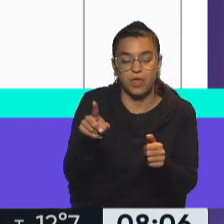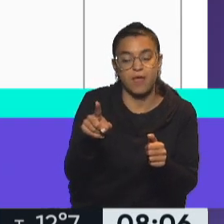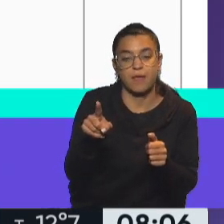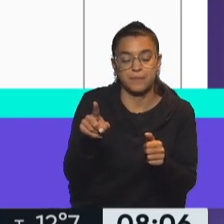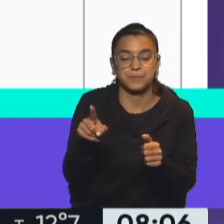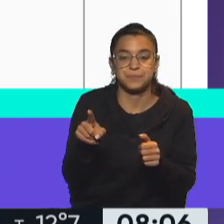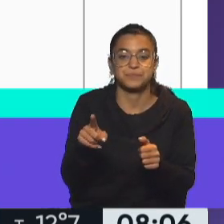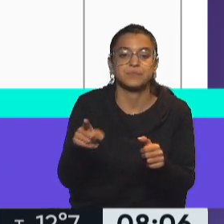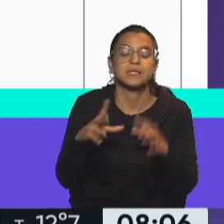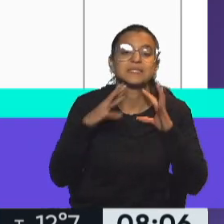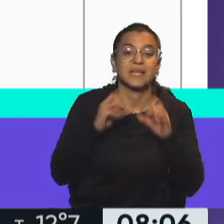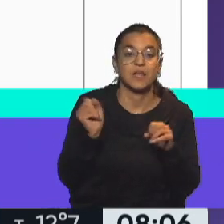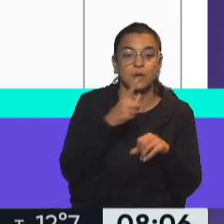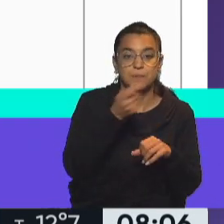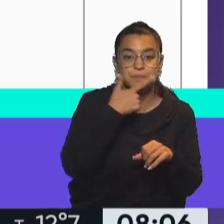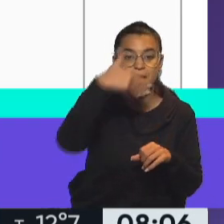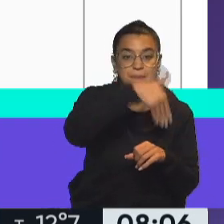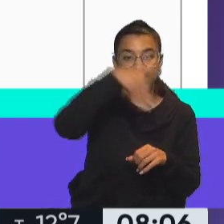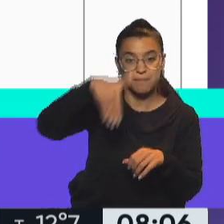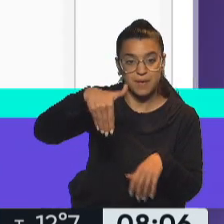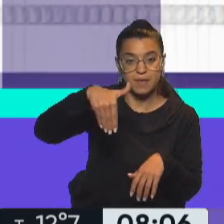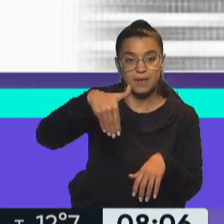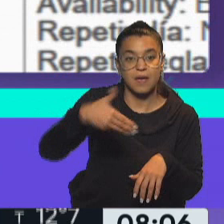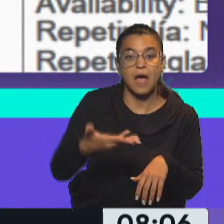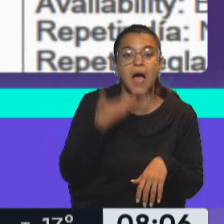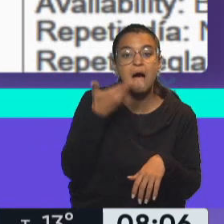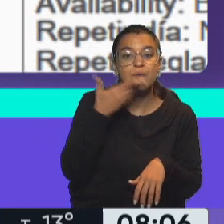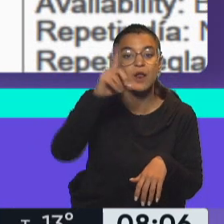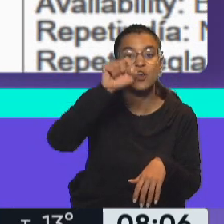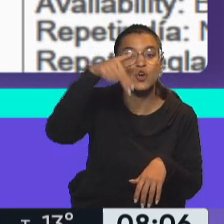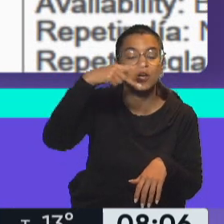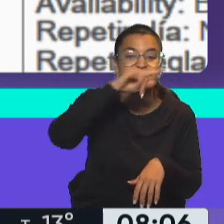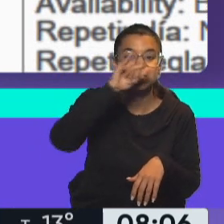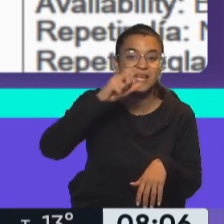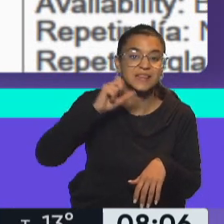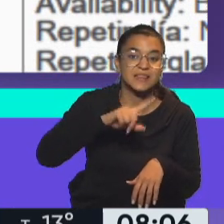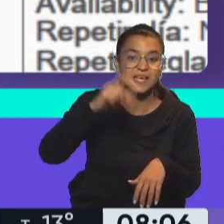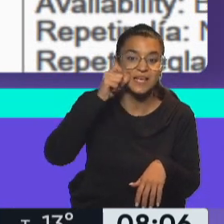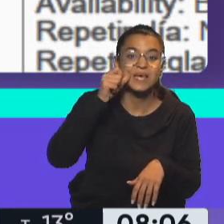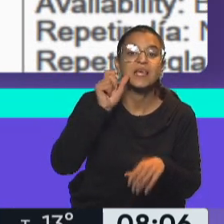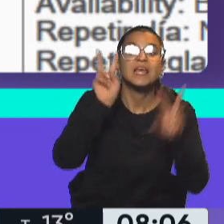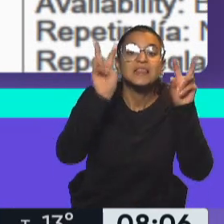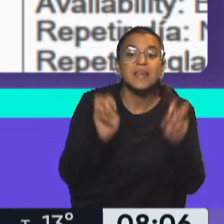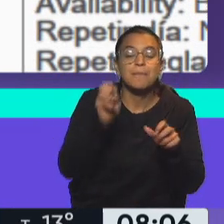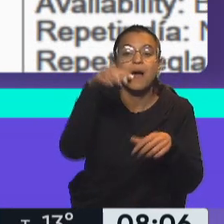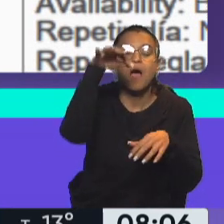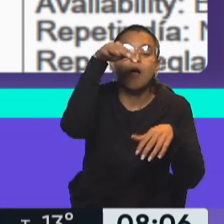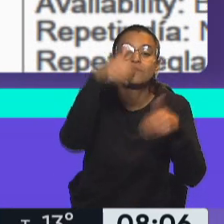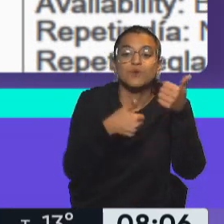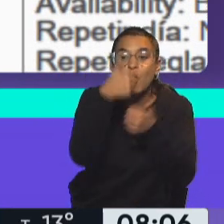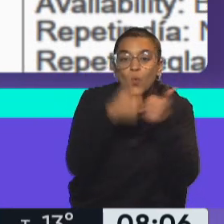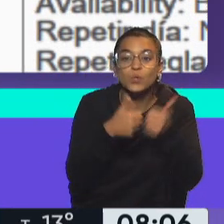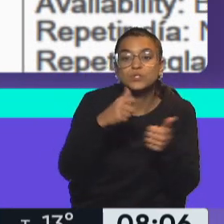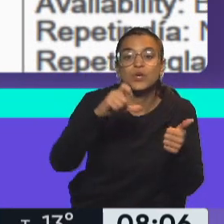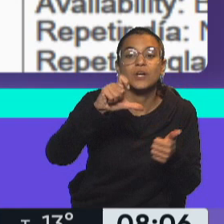Macri, aparece una leyenda que dice MM, hablar con Lorenzetti, tema concurso Cristóbal López. Más claro no